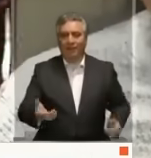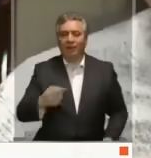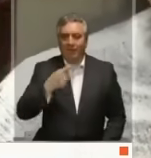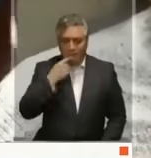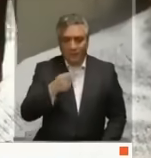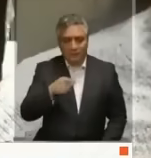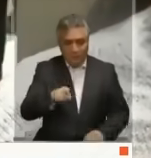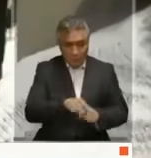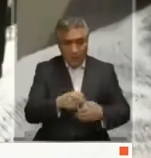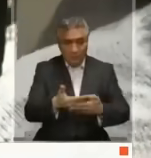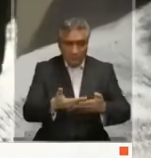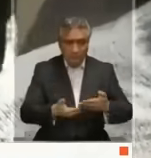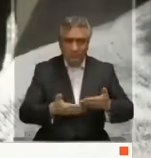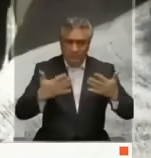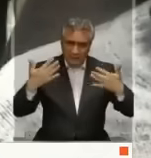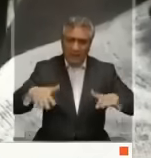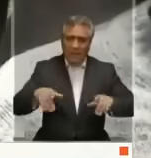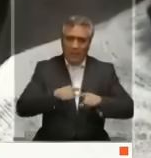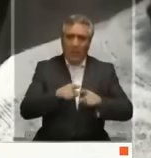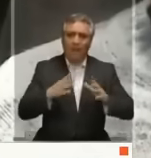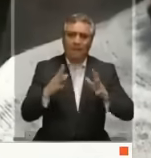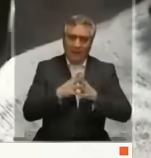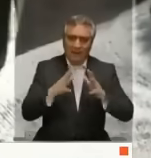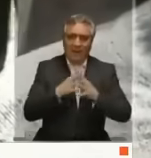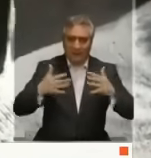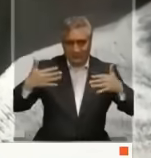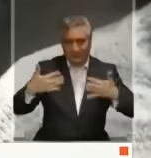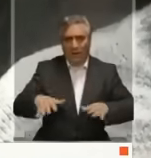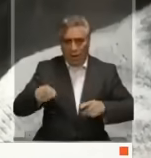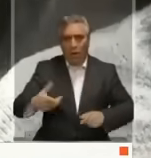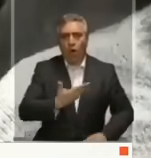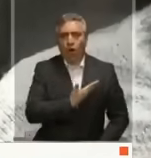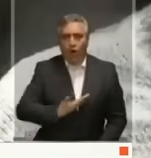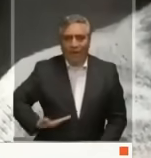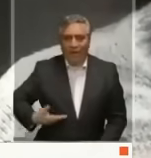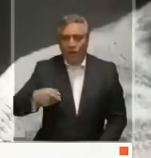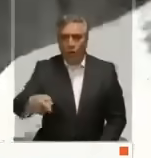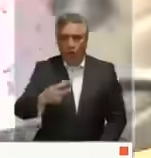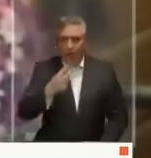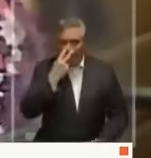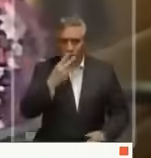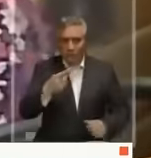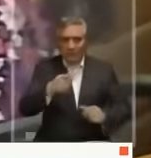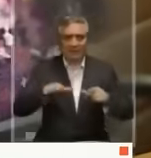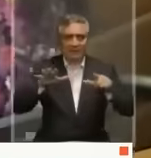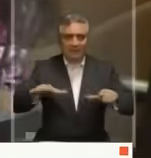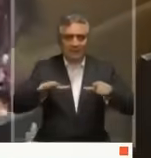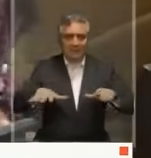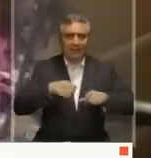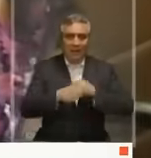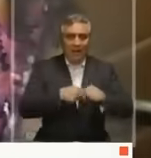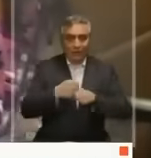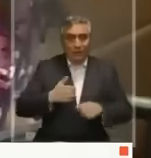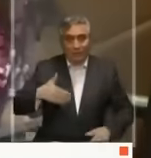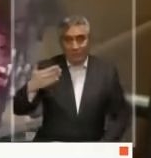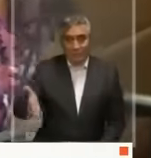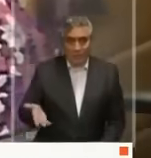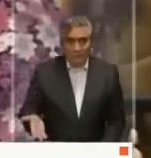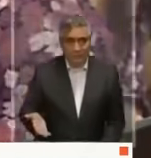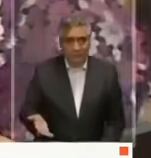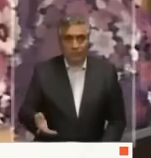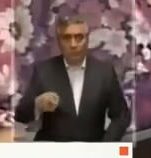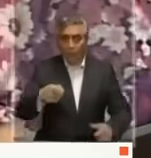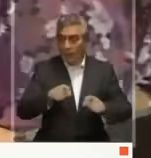previos al pronunciamiento militar que llevaron, ¿cierto?, al gobierno de Pinochet después durante 17 años. La lectura del documento promovida por las bancadas